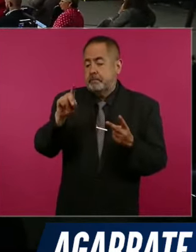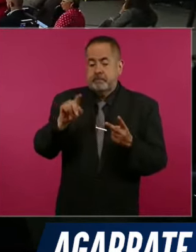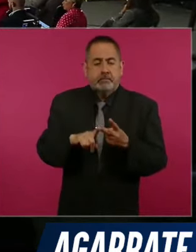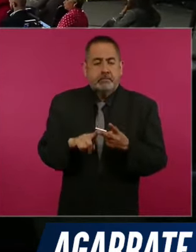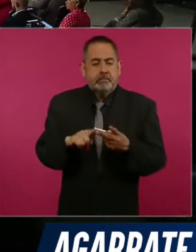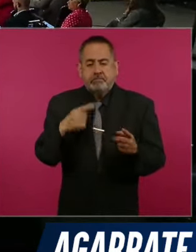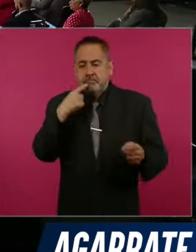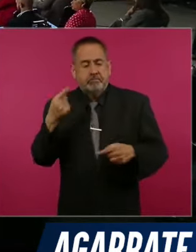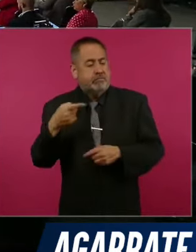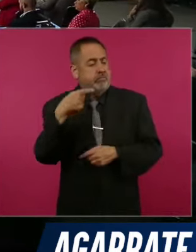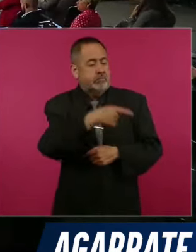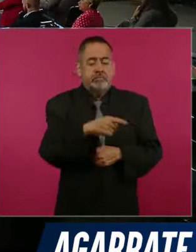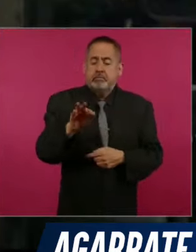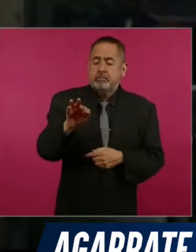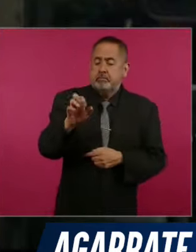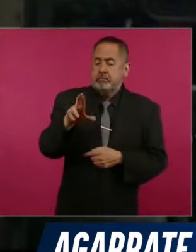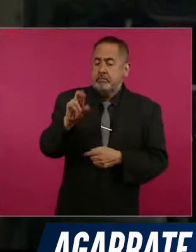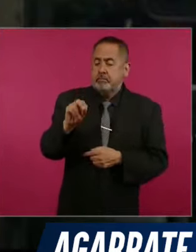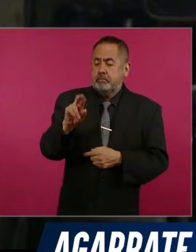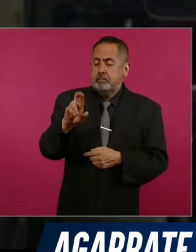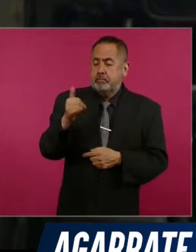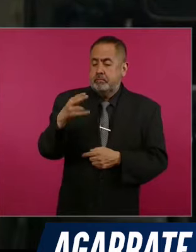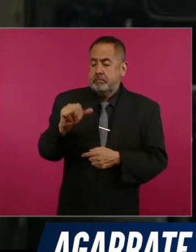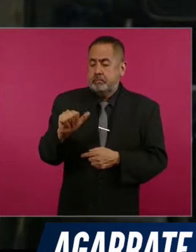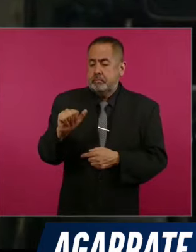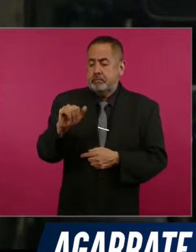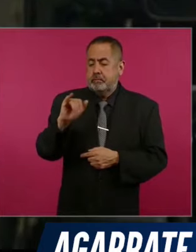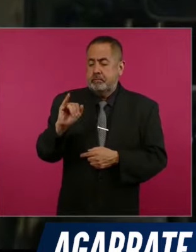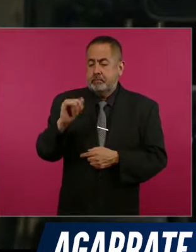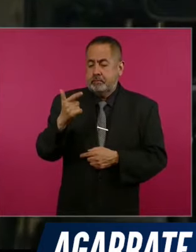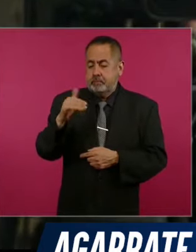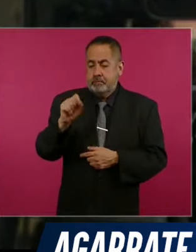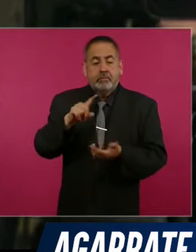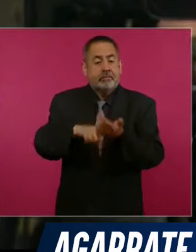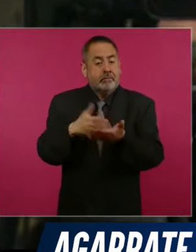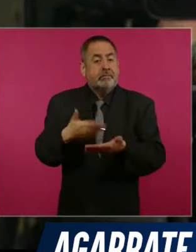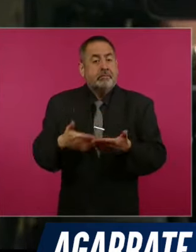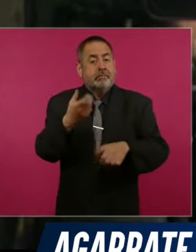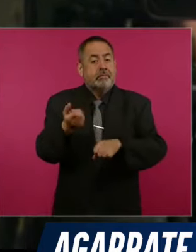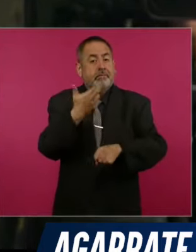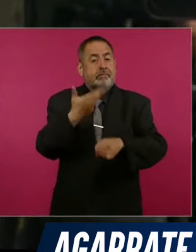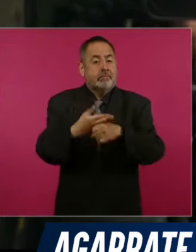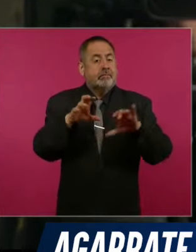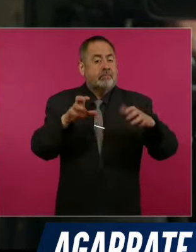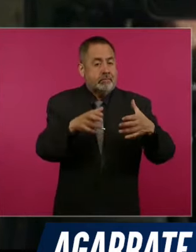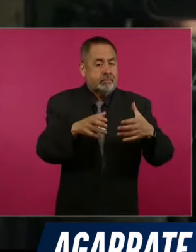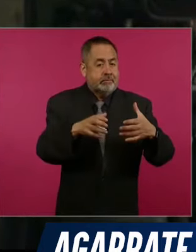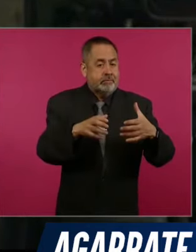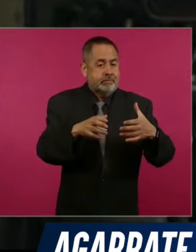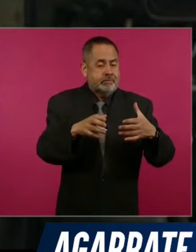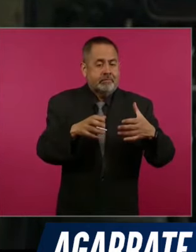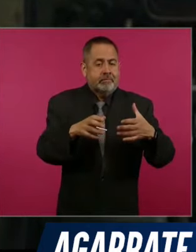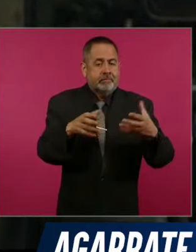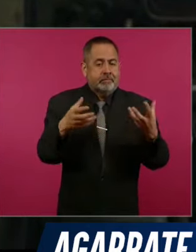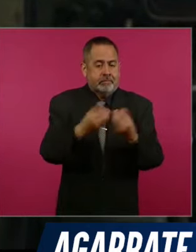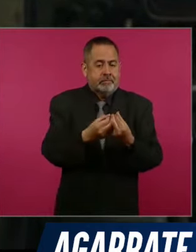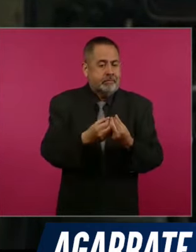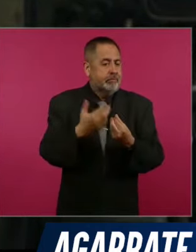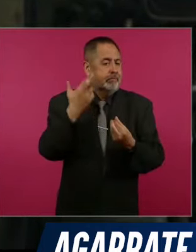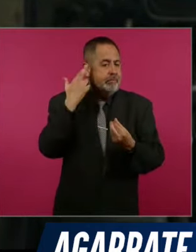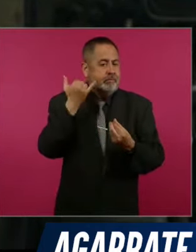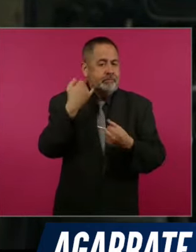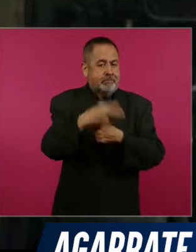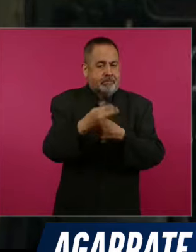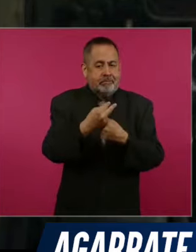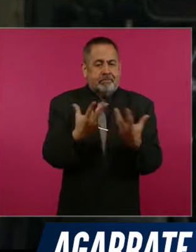Fernando reina Iglesias que actualmente es secretario de la cámara nacional de la industria de la radio y